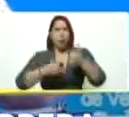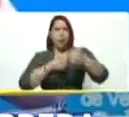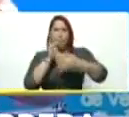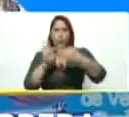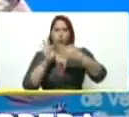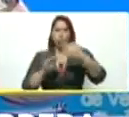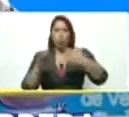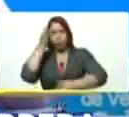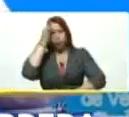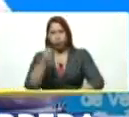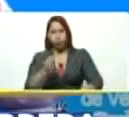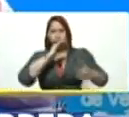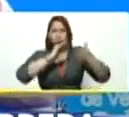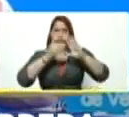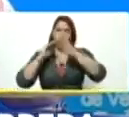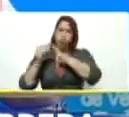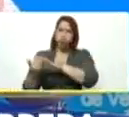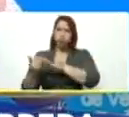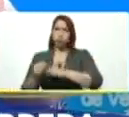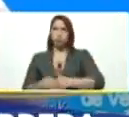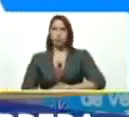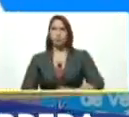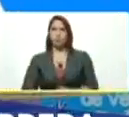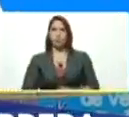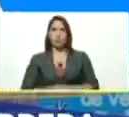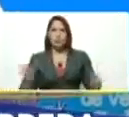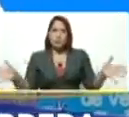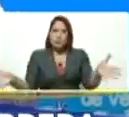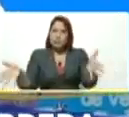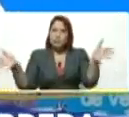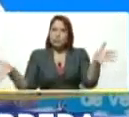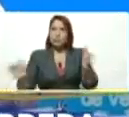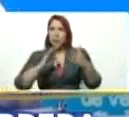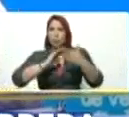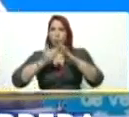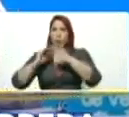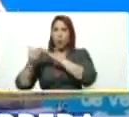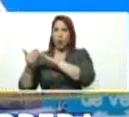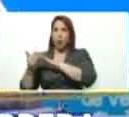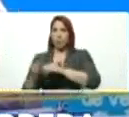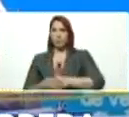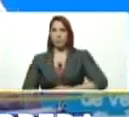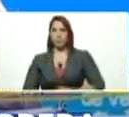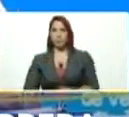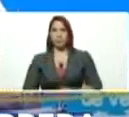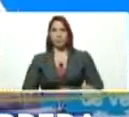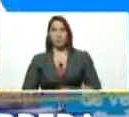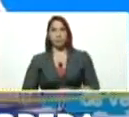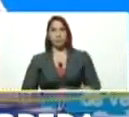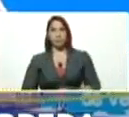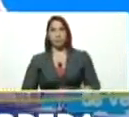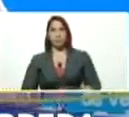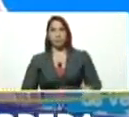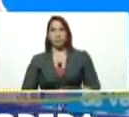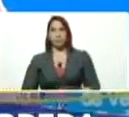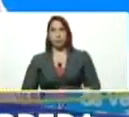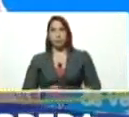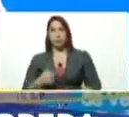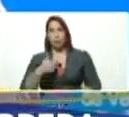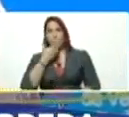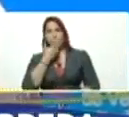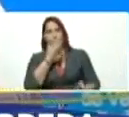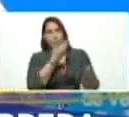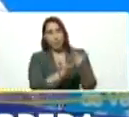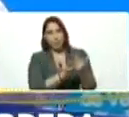consejos comunales, de las comunas, para motivar. Y le he pedido la